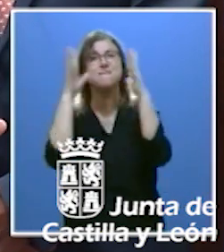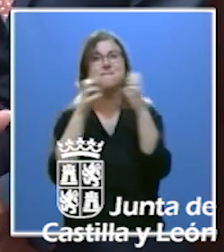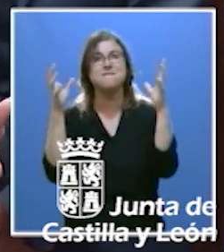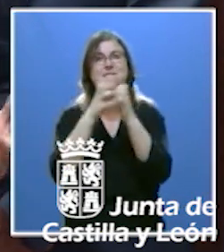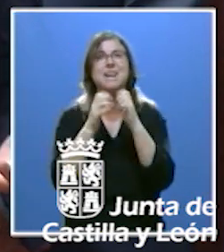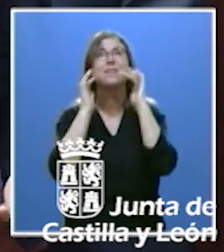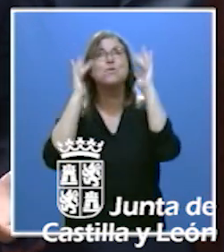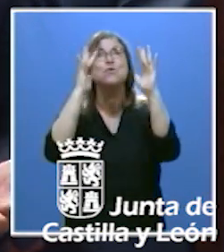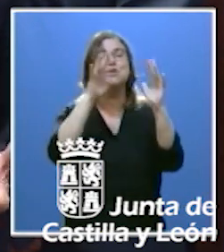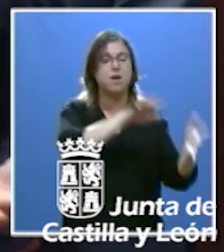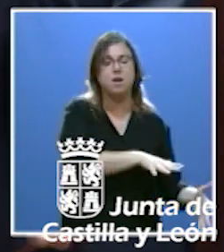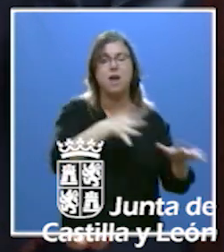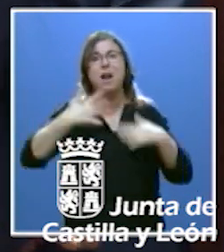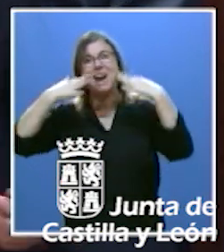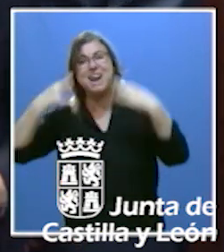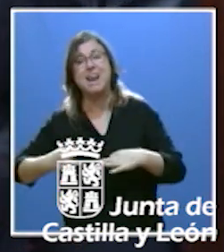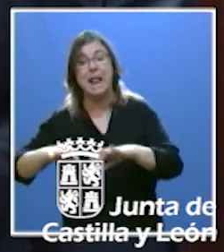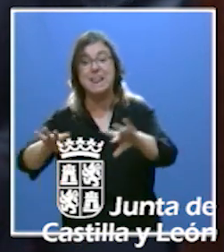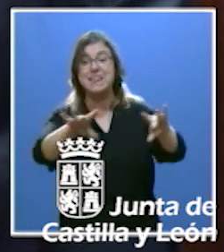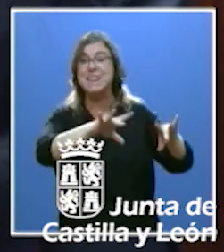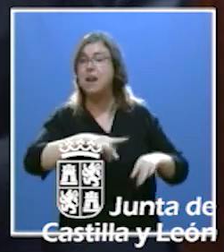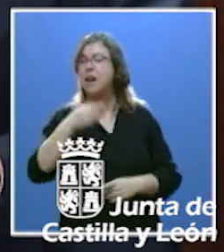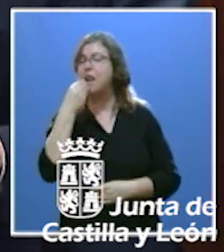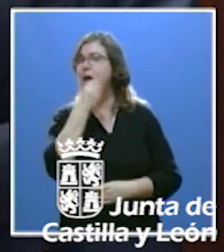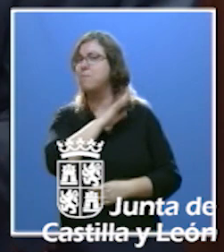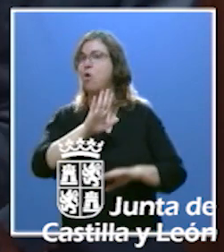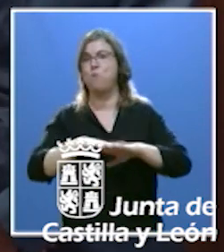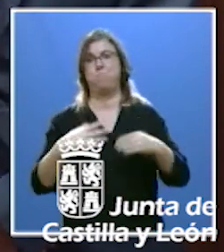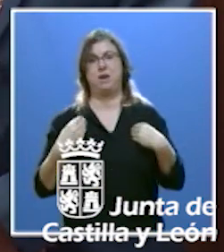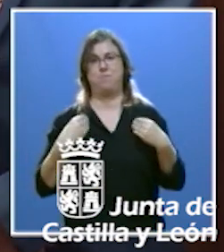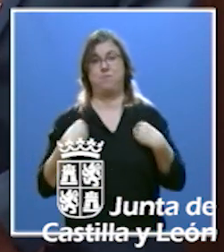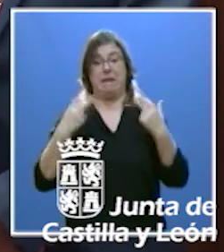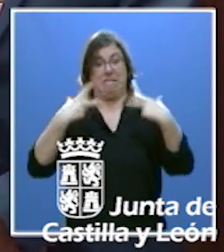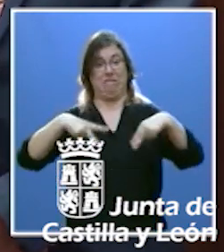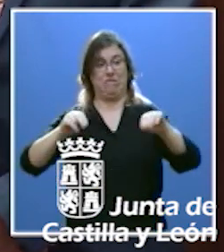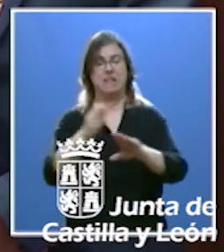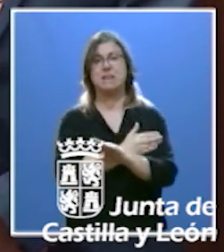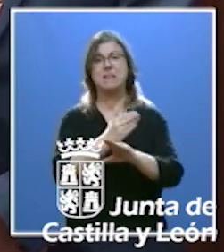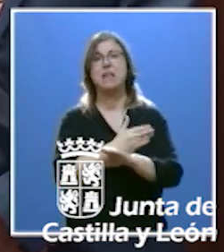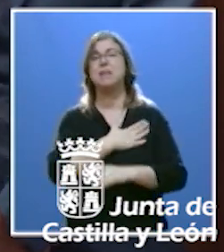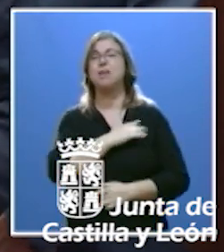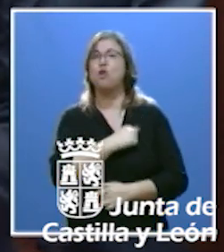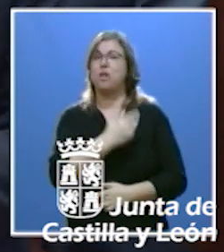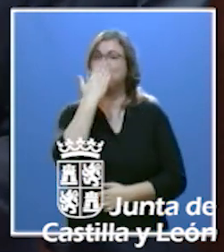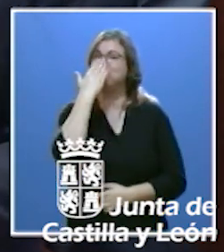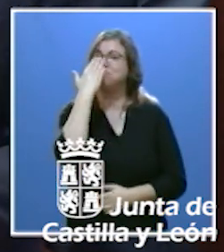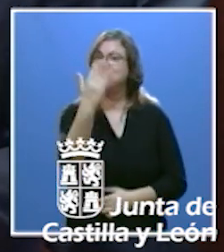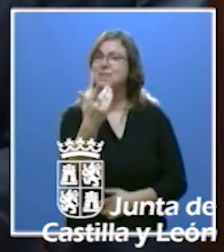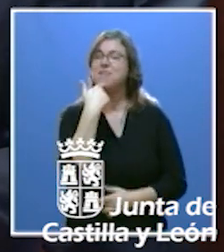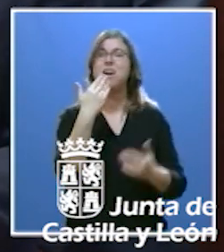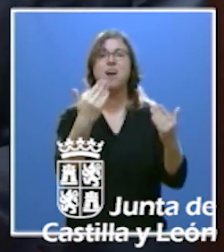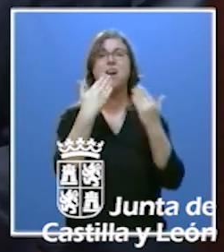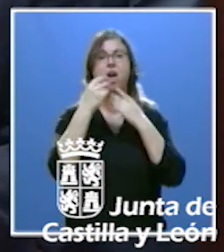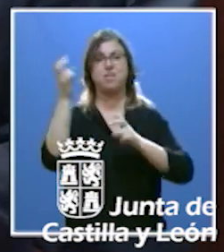anhelos. Hagamos de esta tierra la mejor tierra para vivir. Antes de concluir, quiero agradecer de corazón vuestra